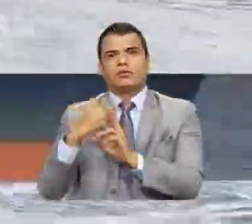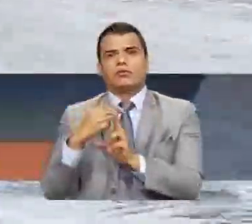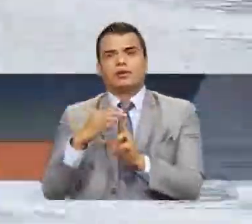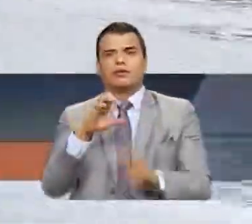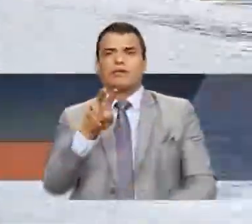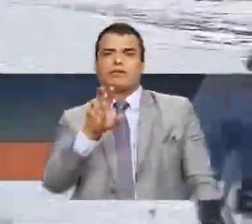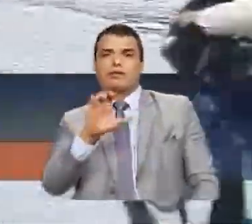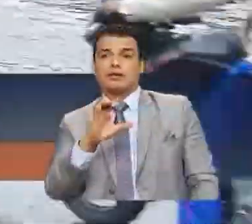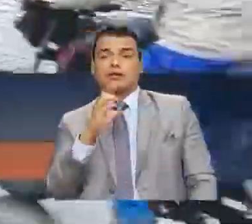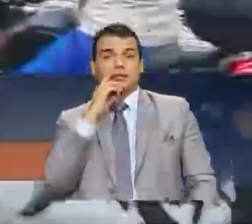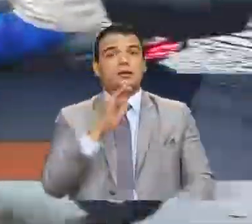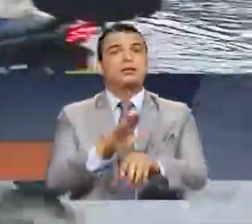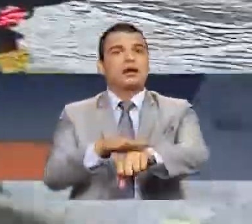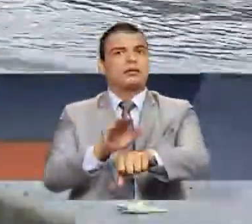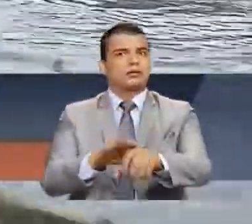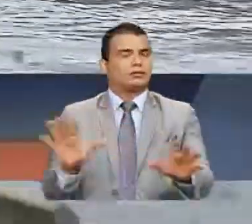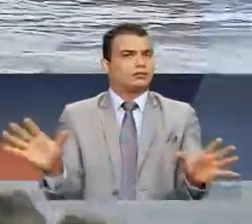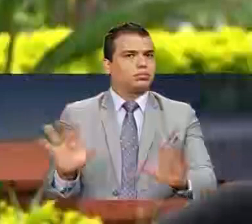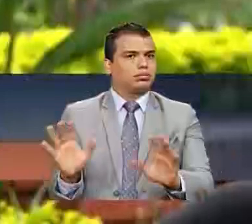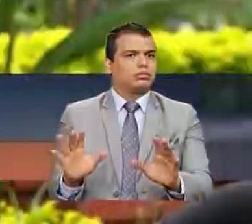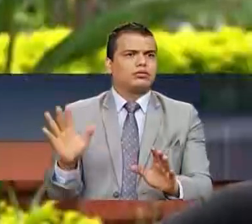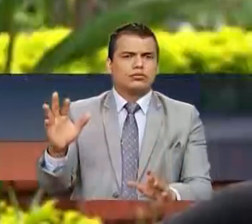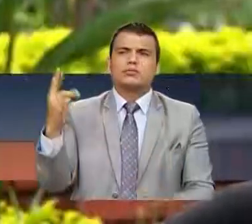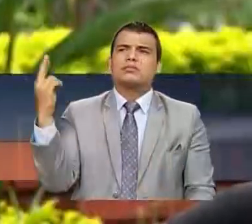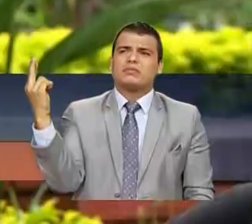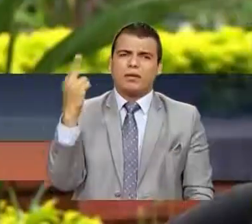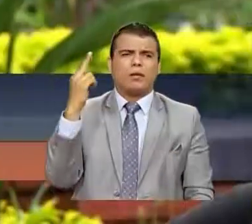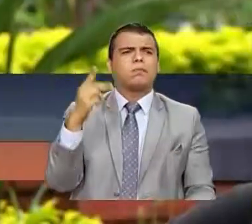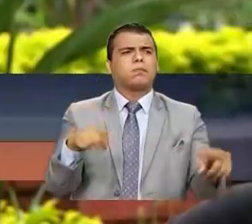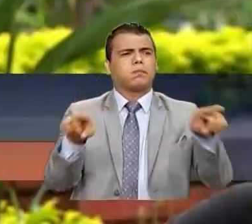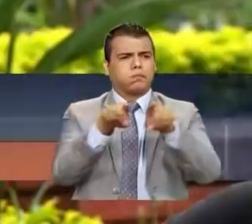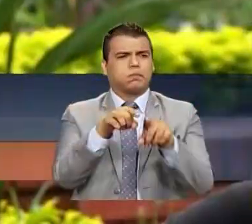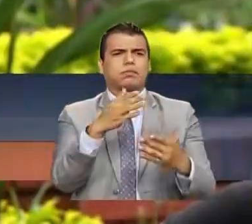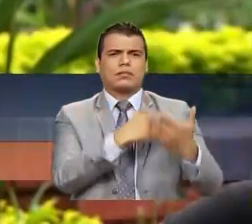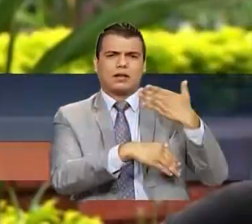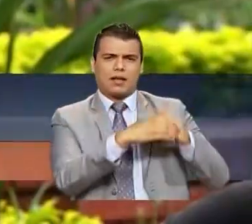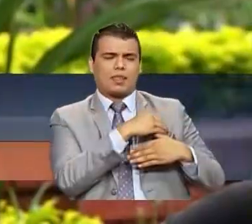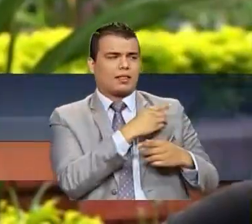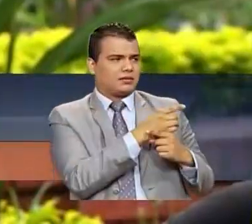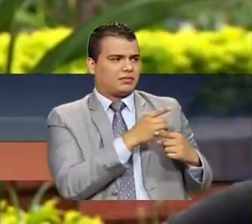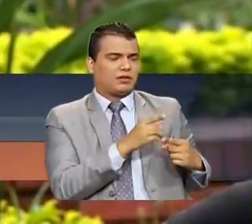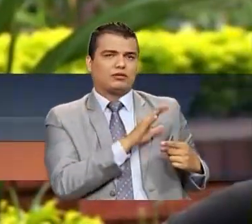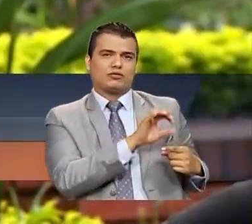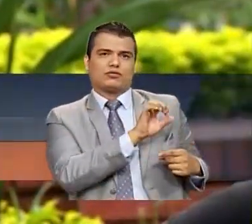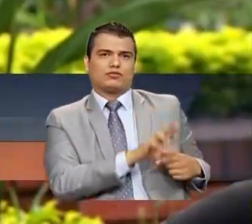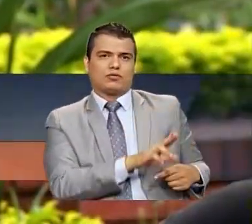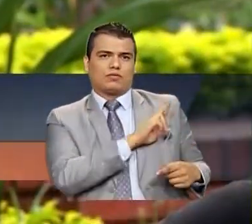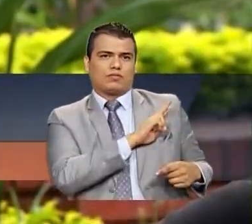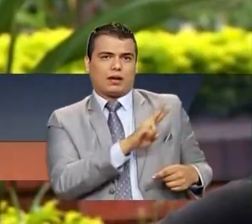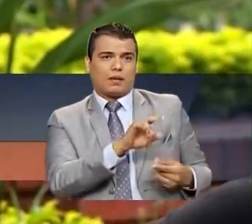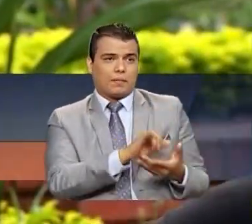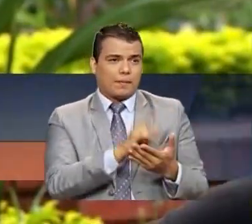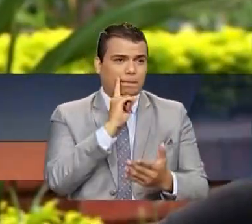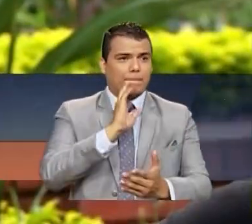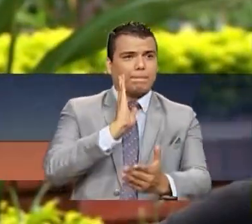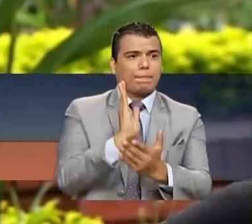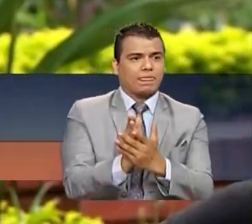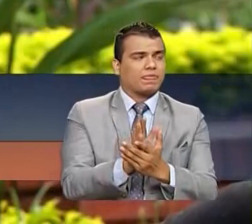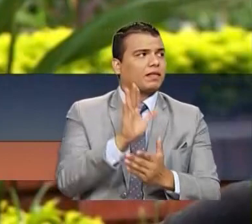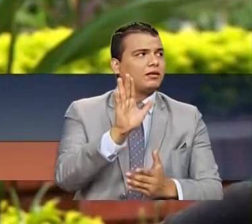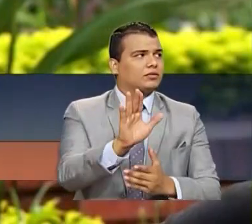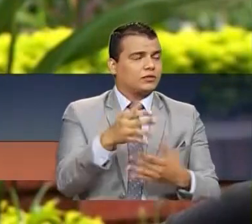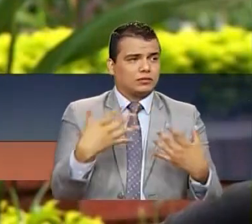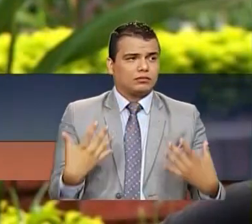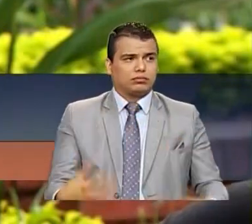año. Estas lluvias se pueden repetir como las que ocurrieron en esta semana en el sur del valle, donde fueron